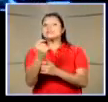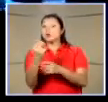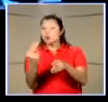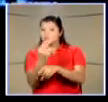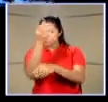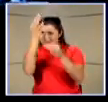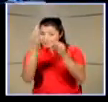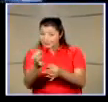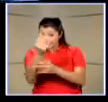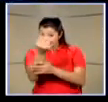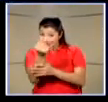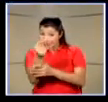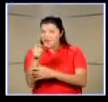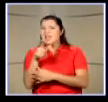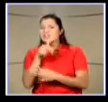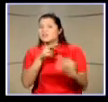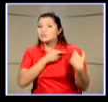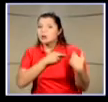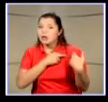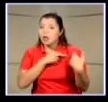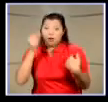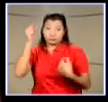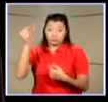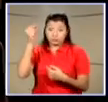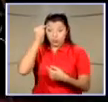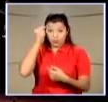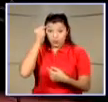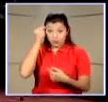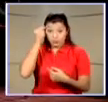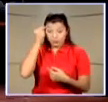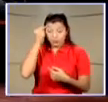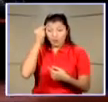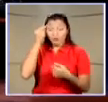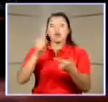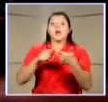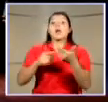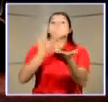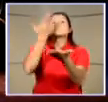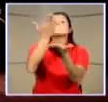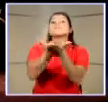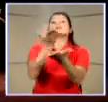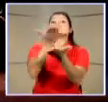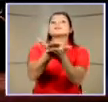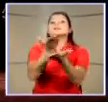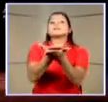es función del gobierno central. El presentar un presupuesto...